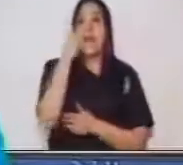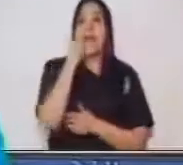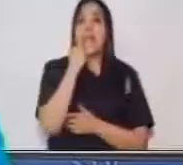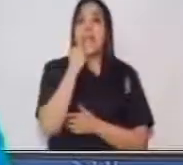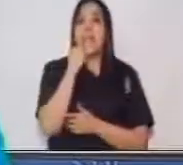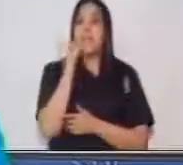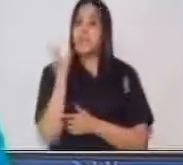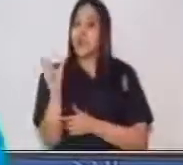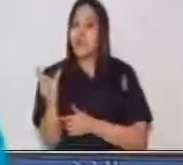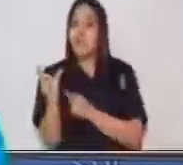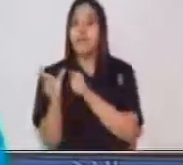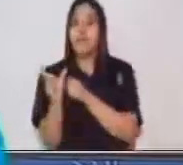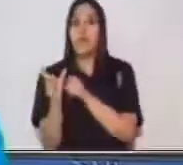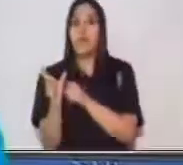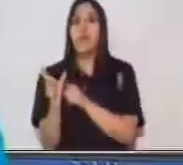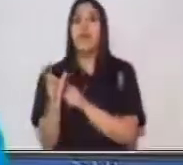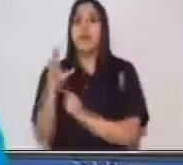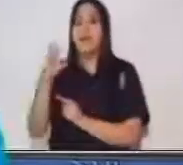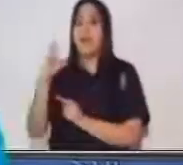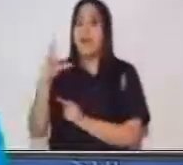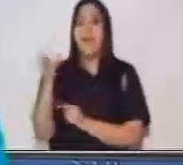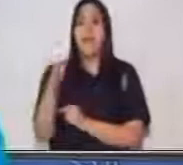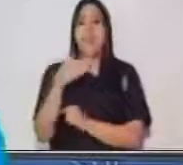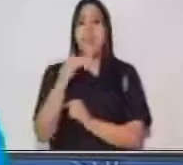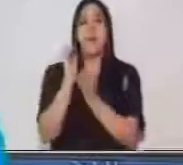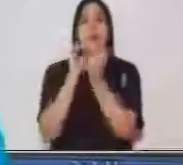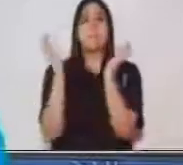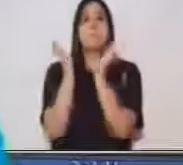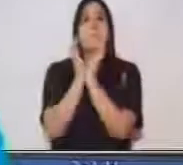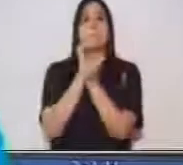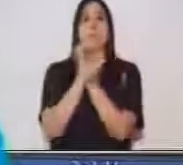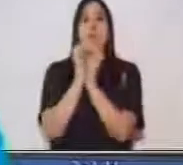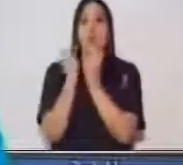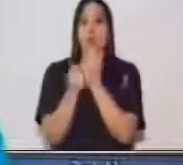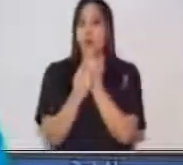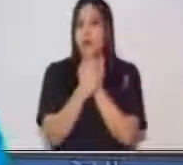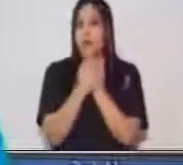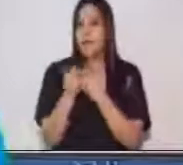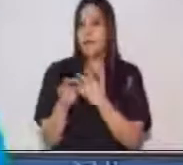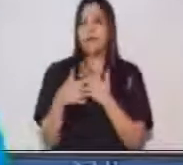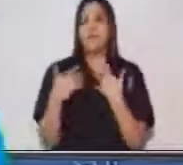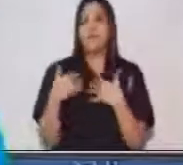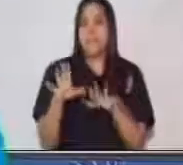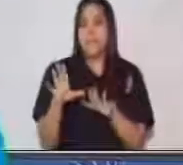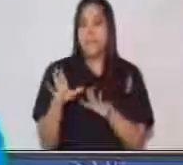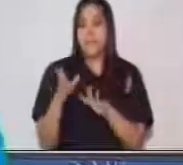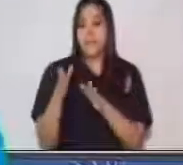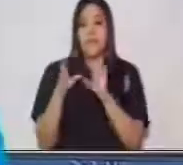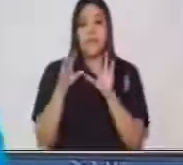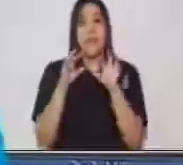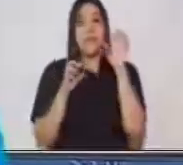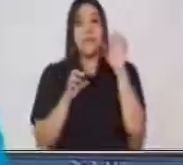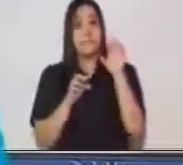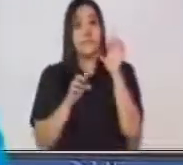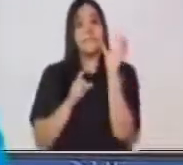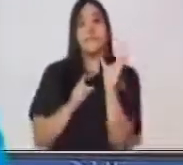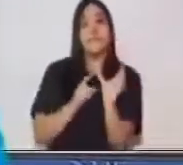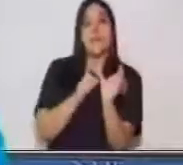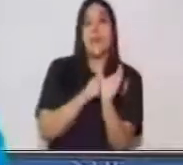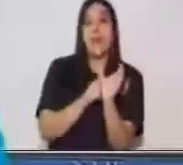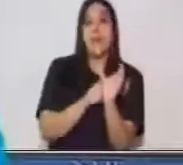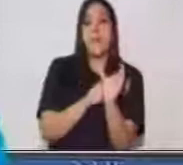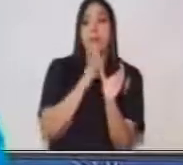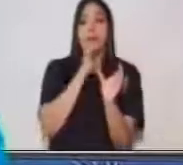nuestra oración es el brócoli. El predicado sería que es saludable. Y el núcleo